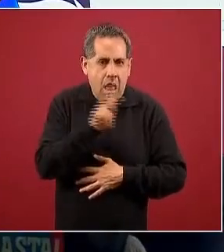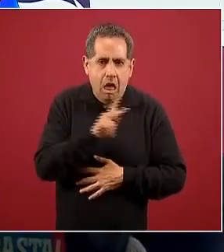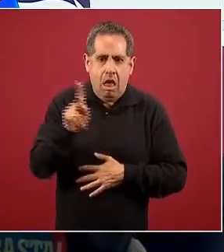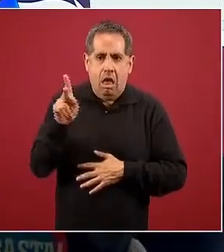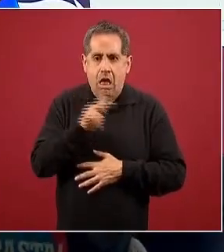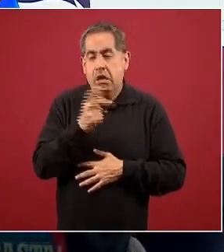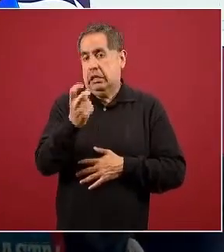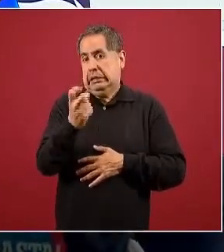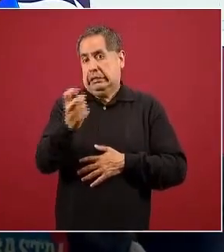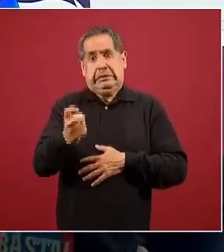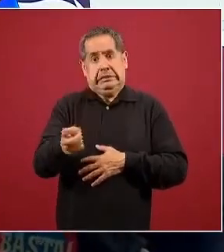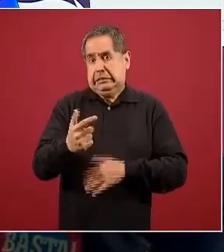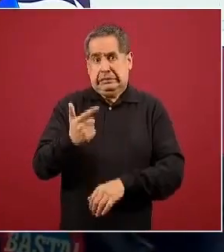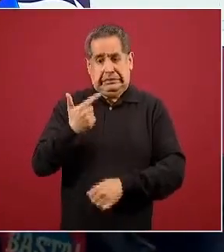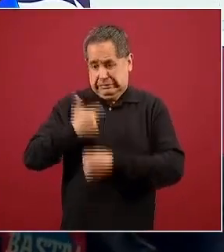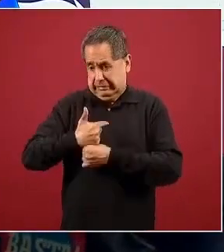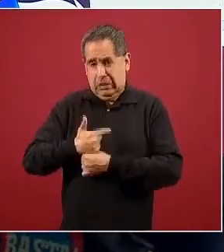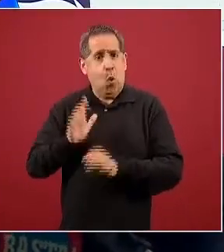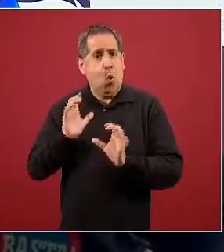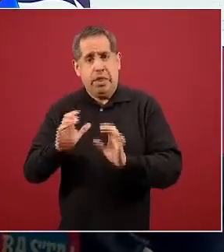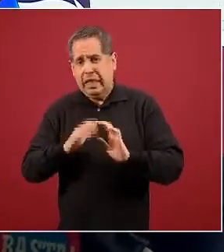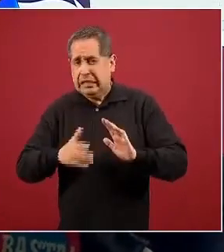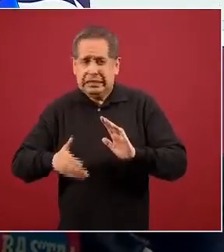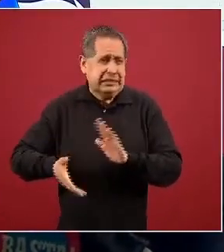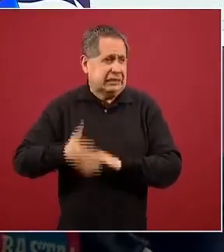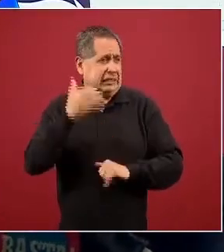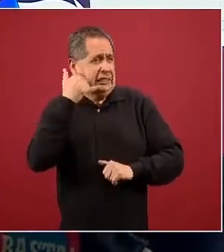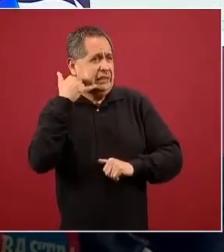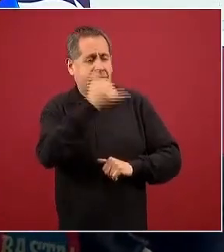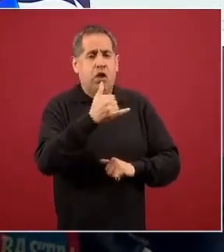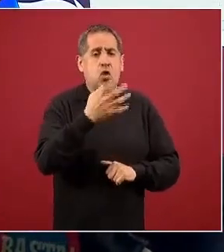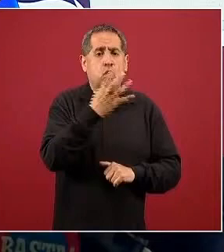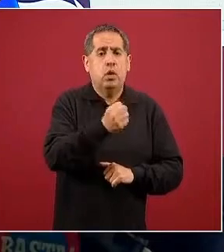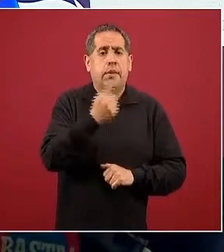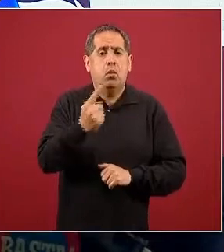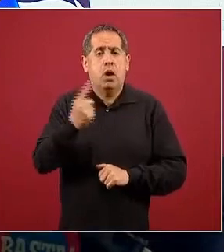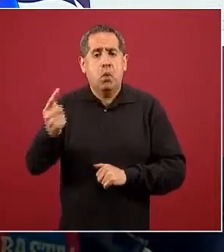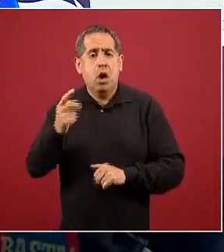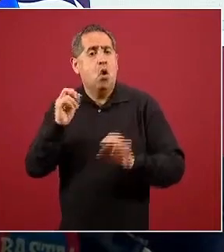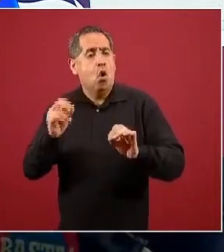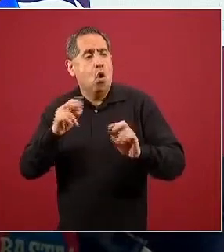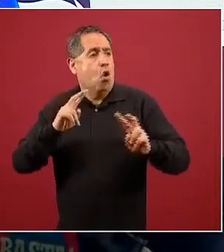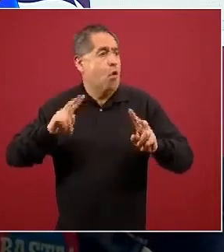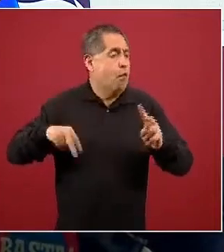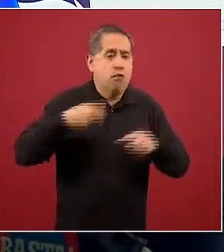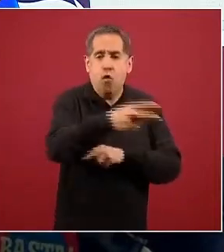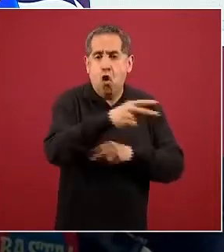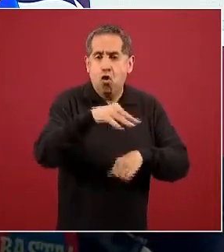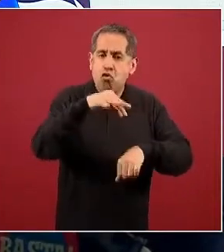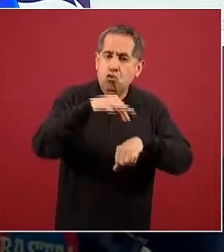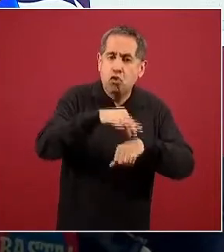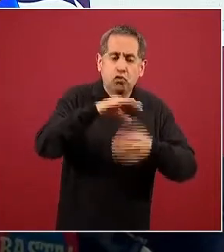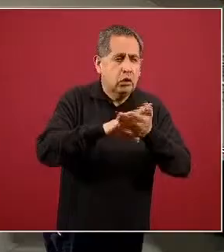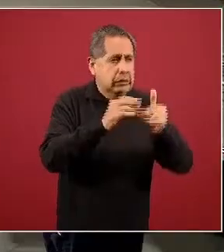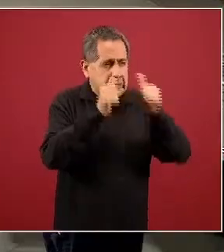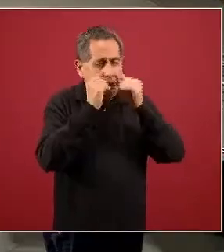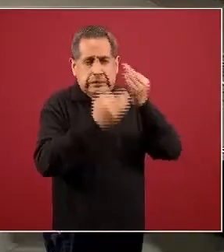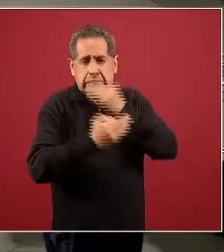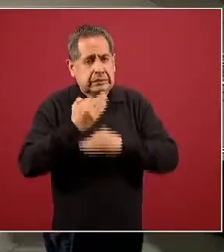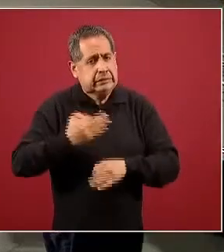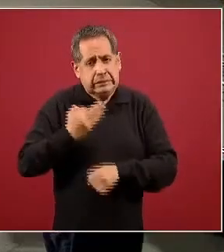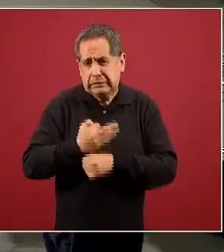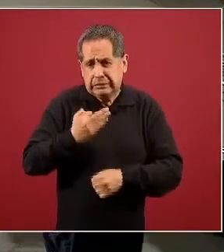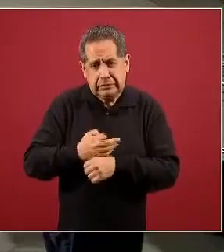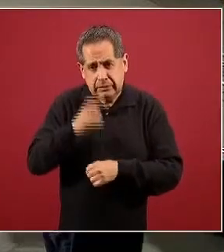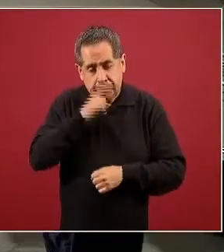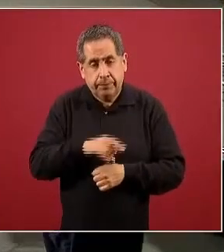ese es un signo de alarma. De inmediato hay que llamar al 911 o acudir a un hospital a recibir atención. Ya